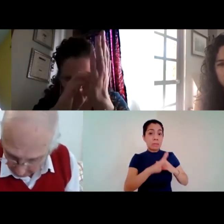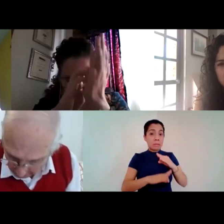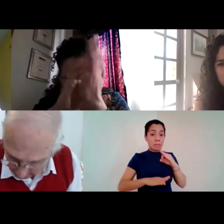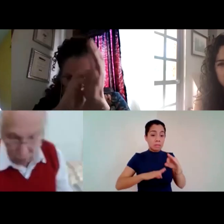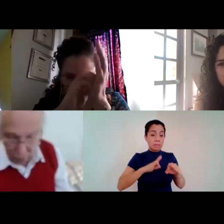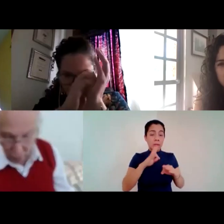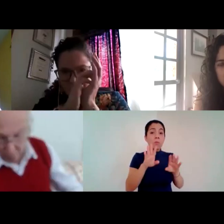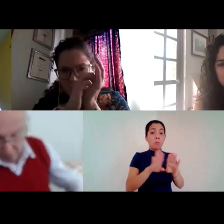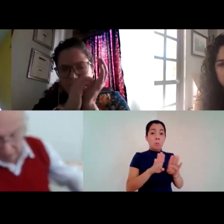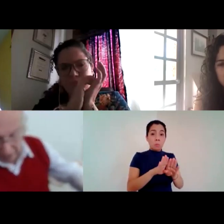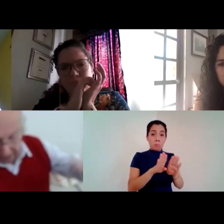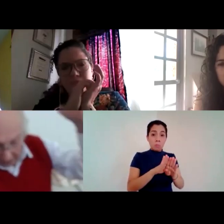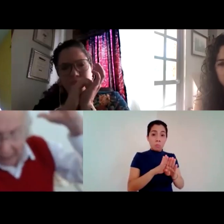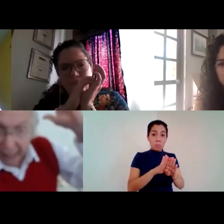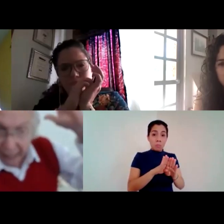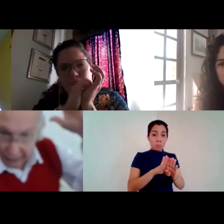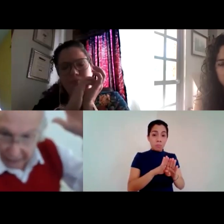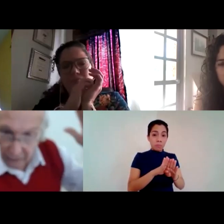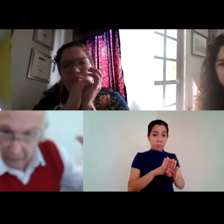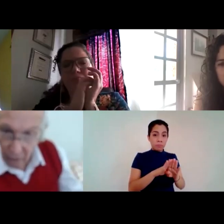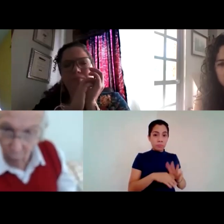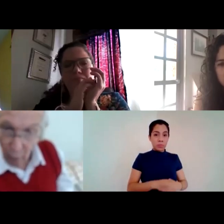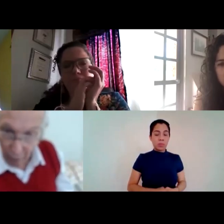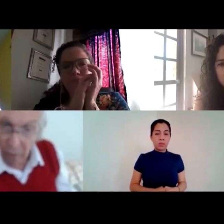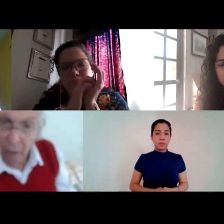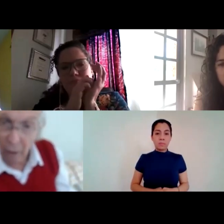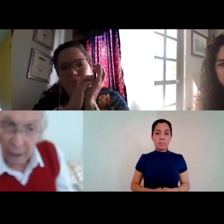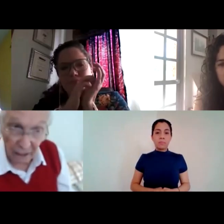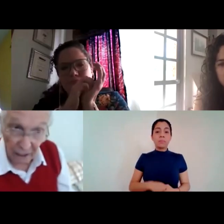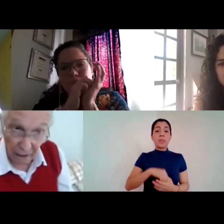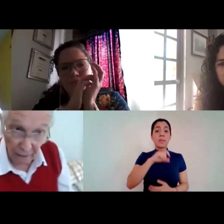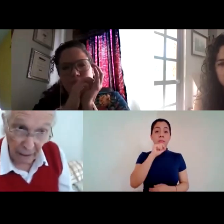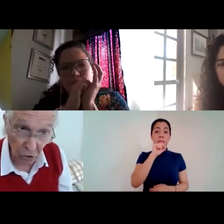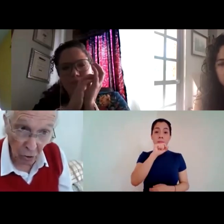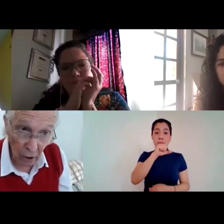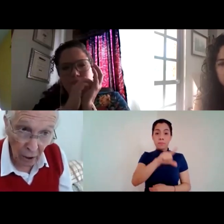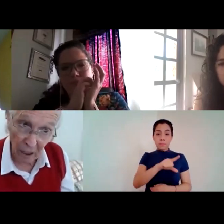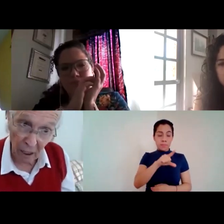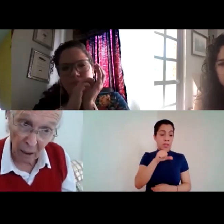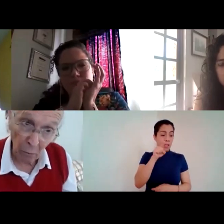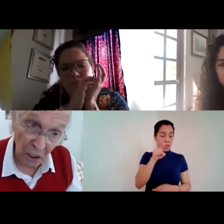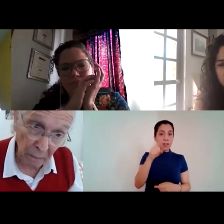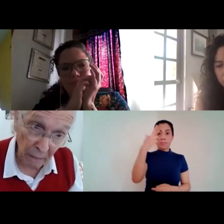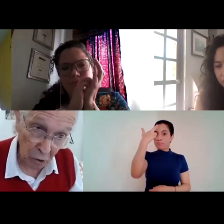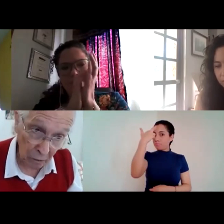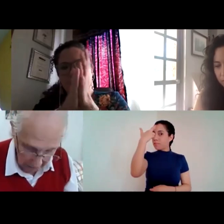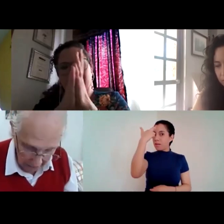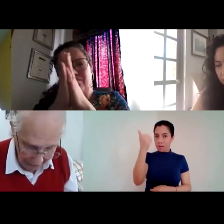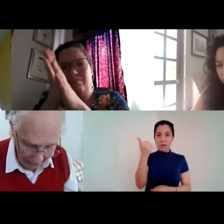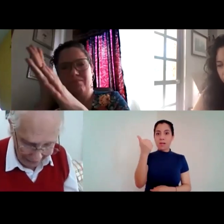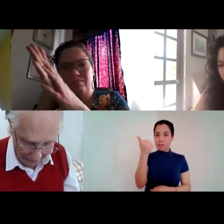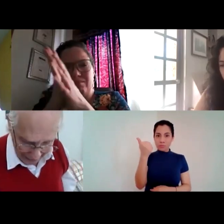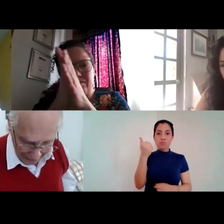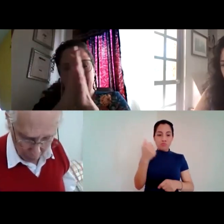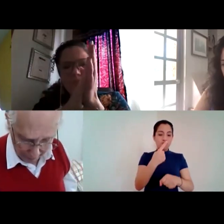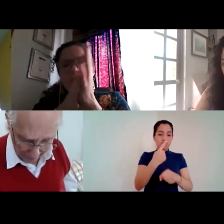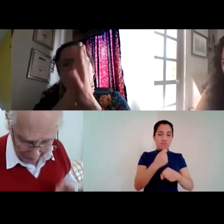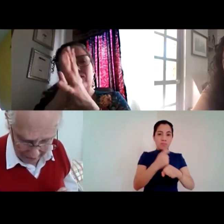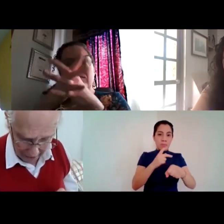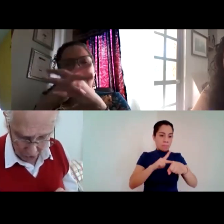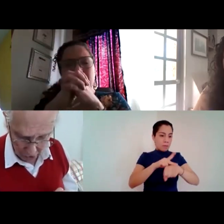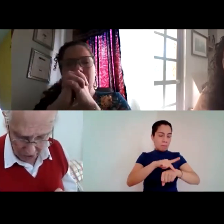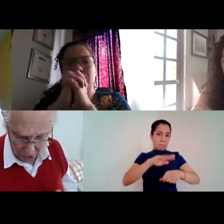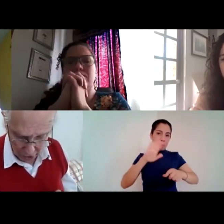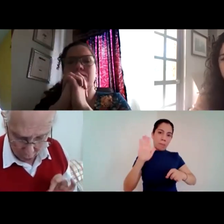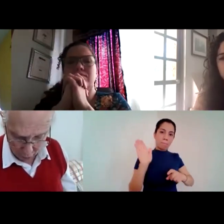su padre Henri Wallon escribían esto tenían muchísima razón esto para decir entonces